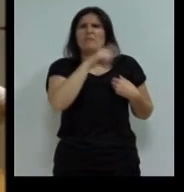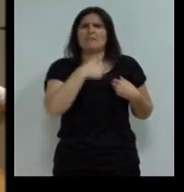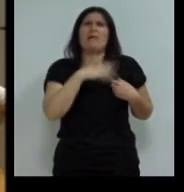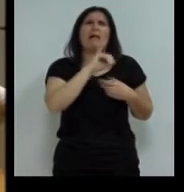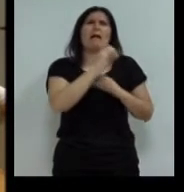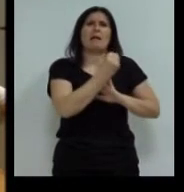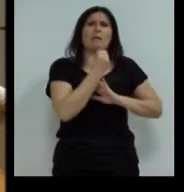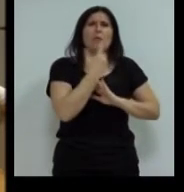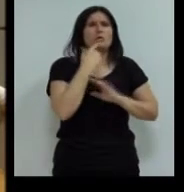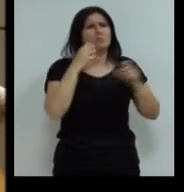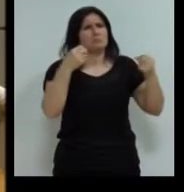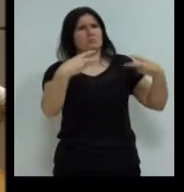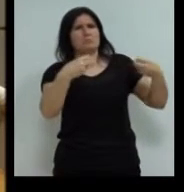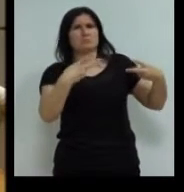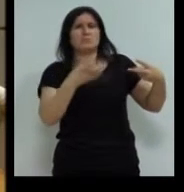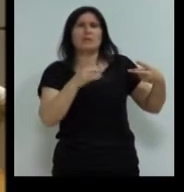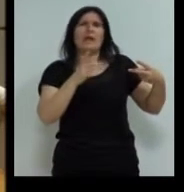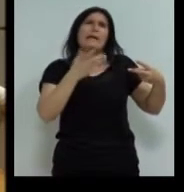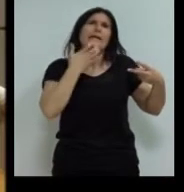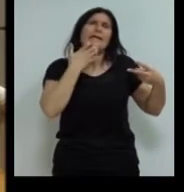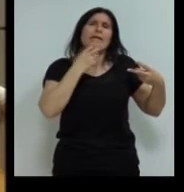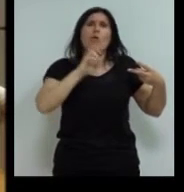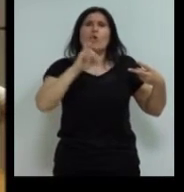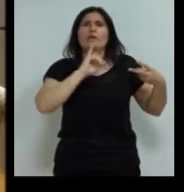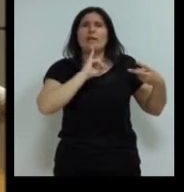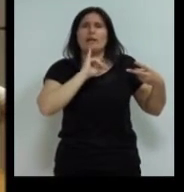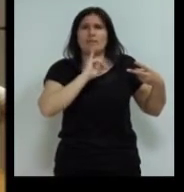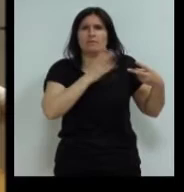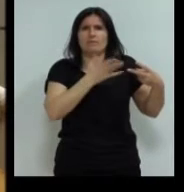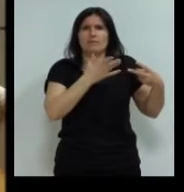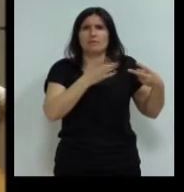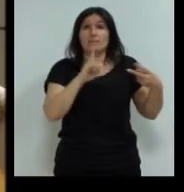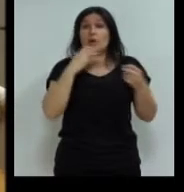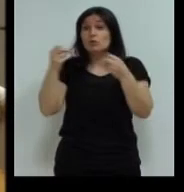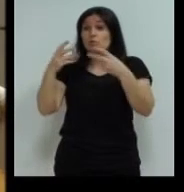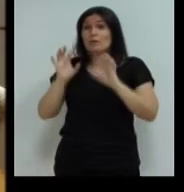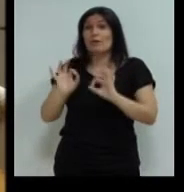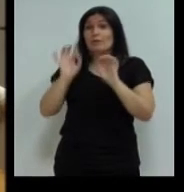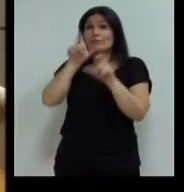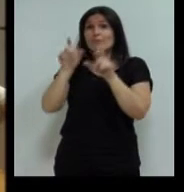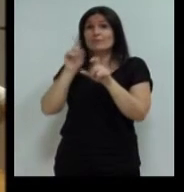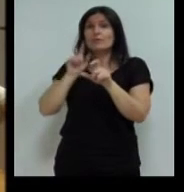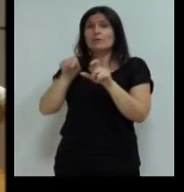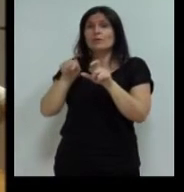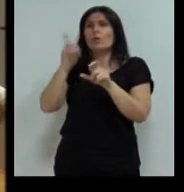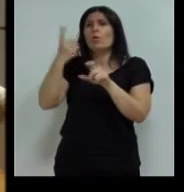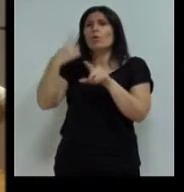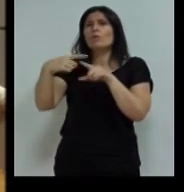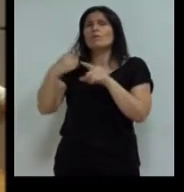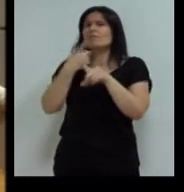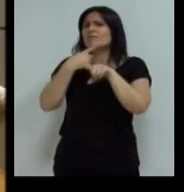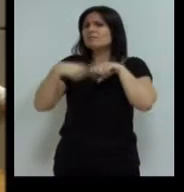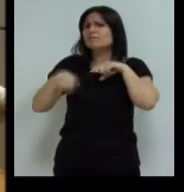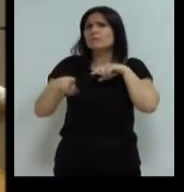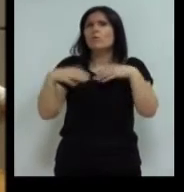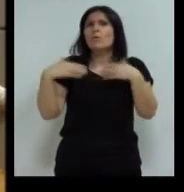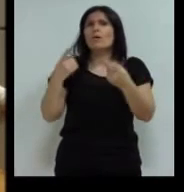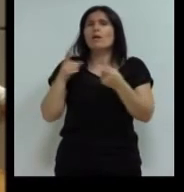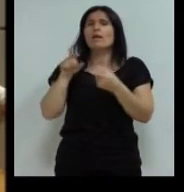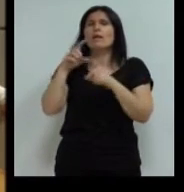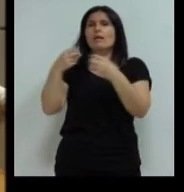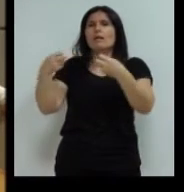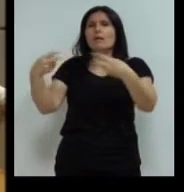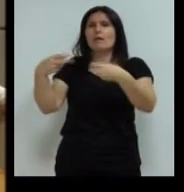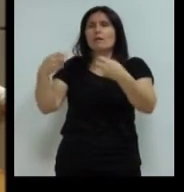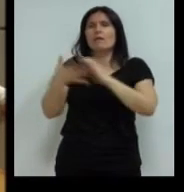con lo que estás escuchando, aunque sea en otra lengua. En el subtitulado para sordos, un elemento diferenciador también es la velocidad o